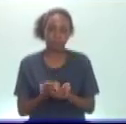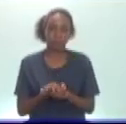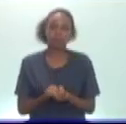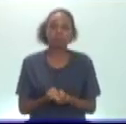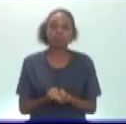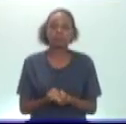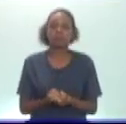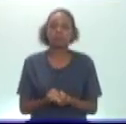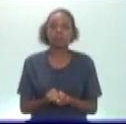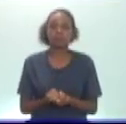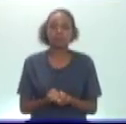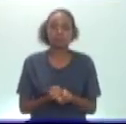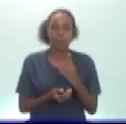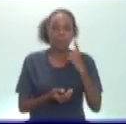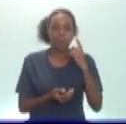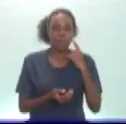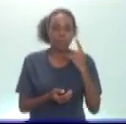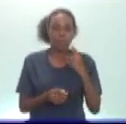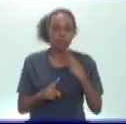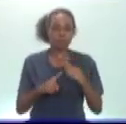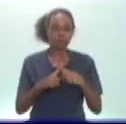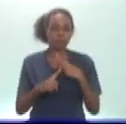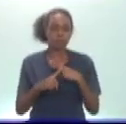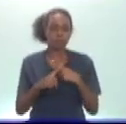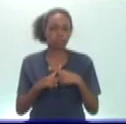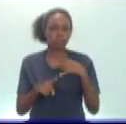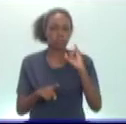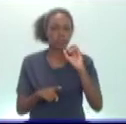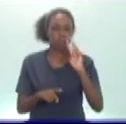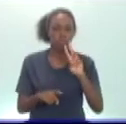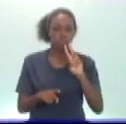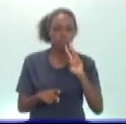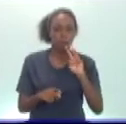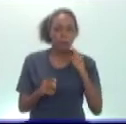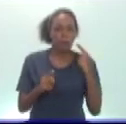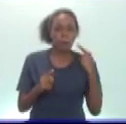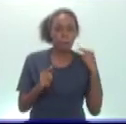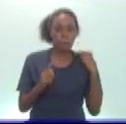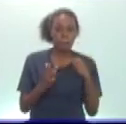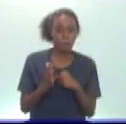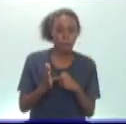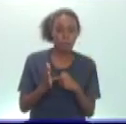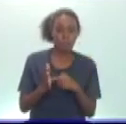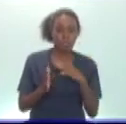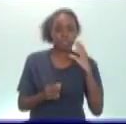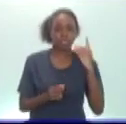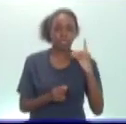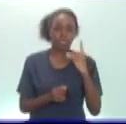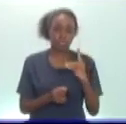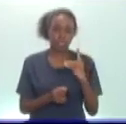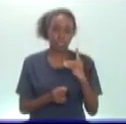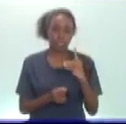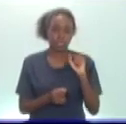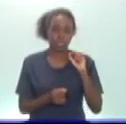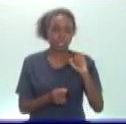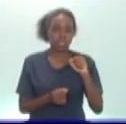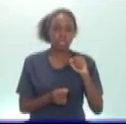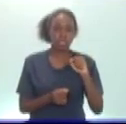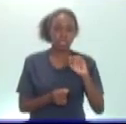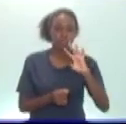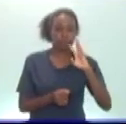aquí nosotros estamos multiplicando 62 por las decenas. Por lo tanto, este resultado parcial, este primer producto